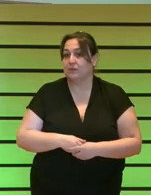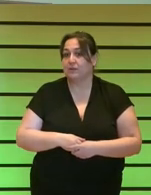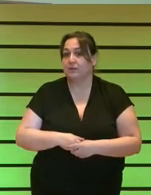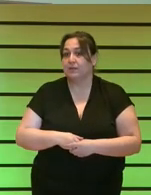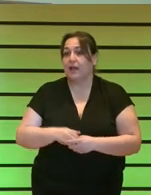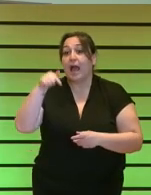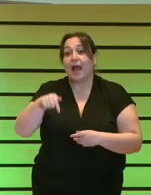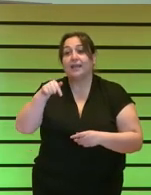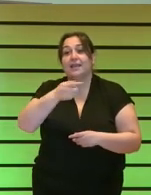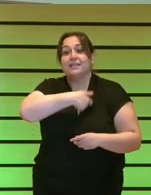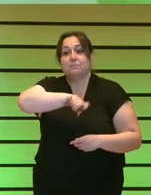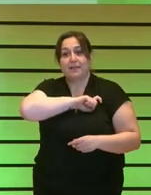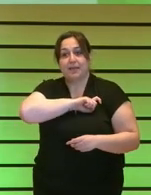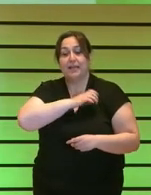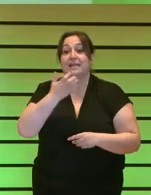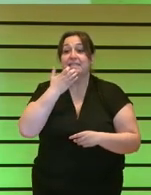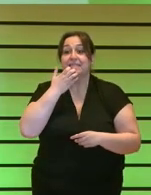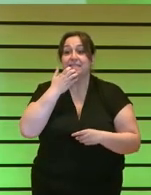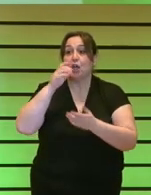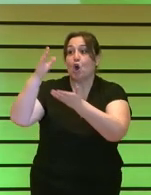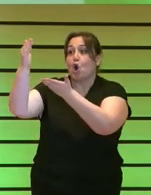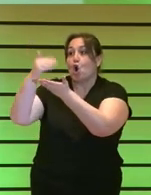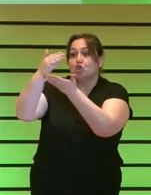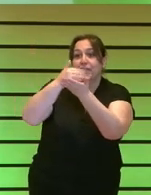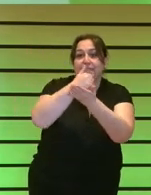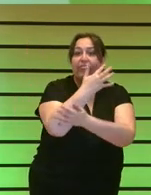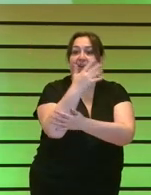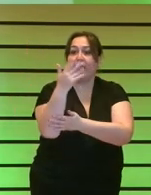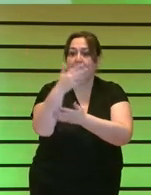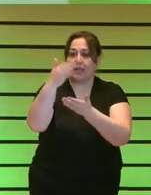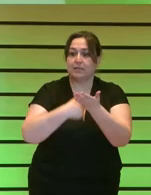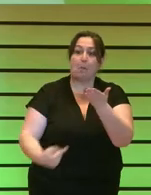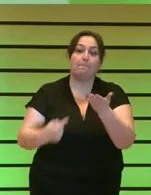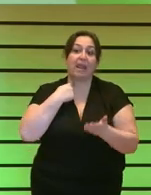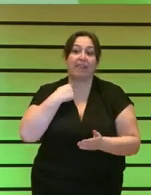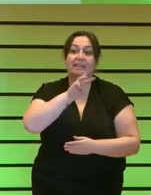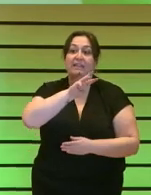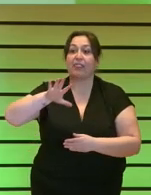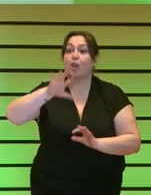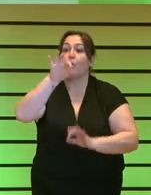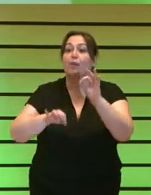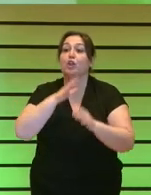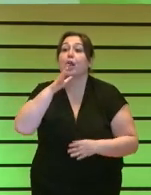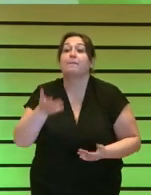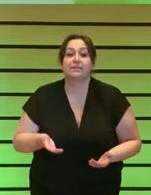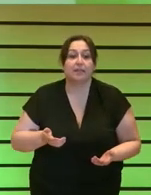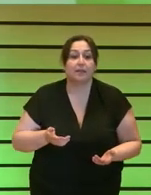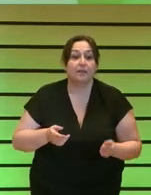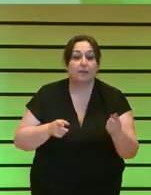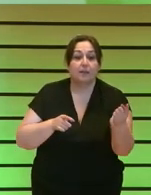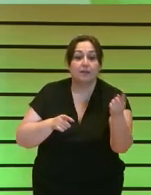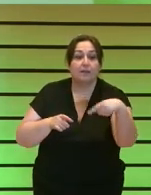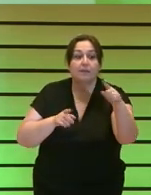aquí en España cuando se pierde el 35% de la cosecha de cereal qué pasa qué pasa